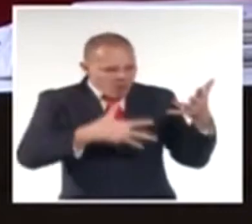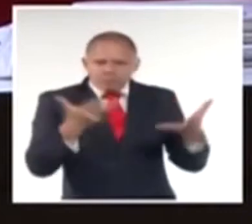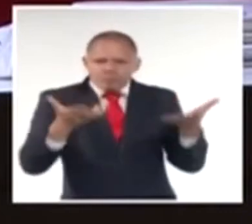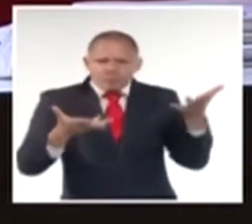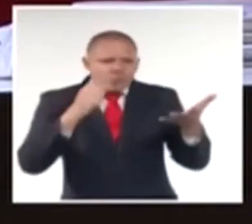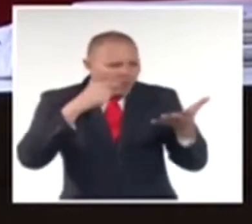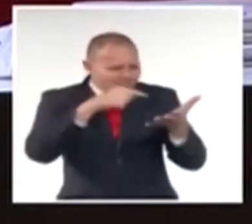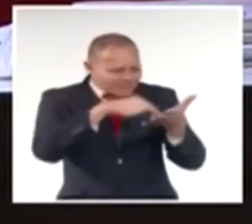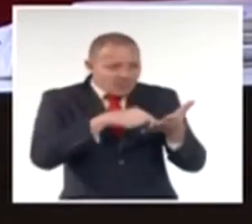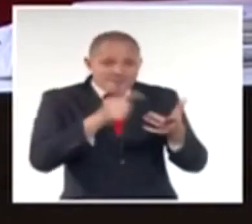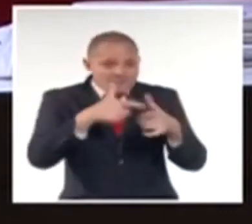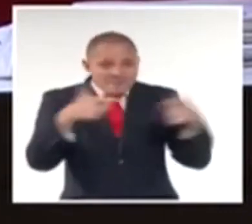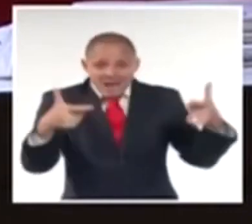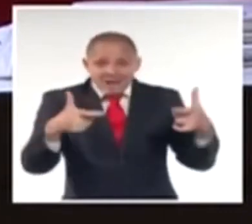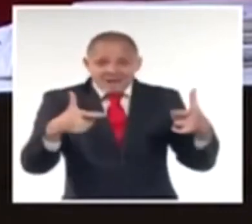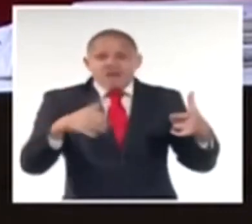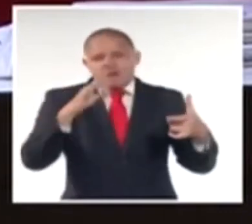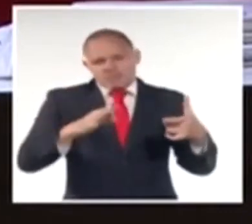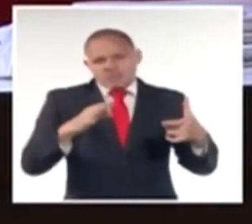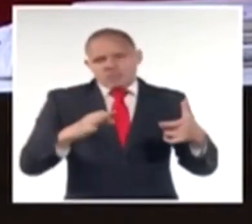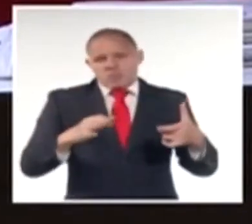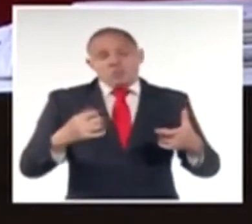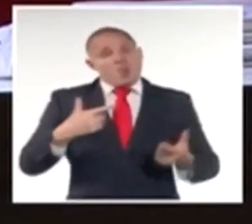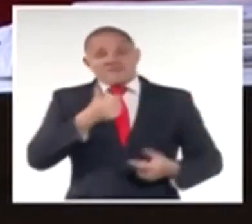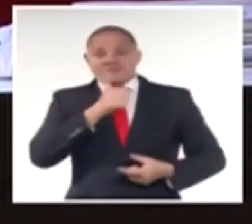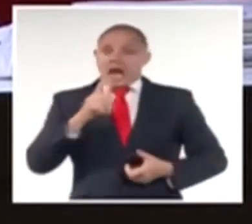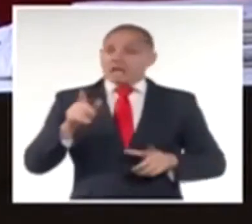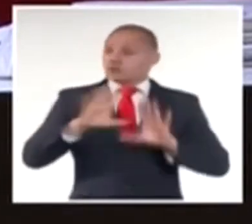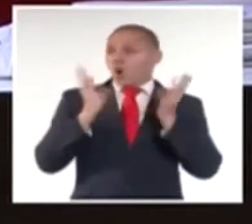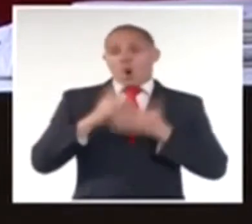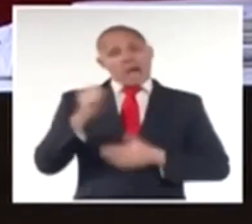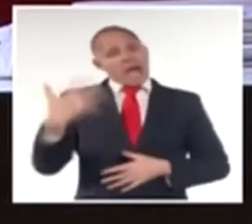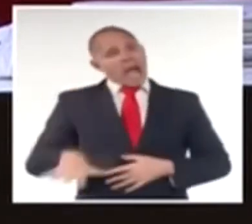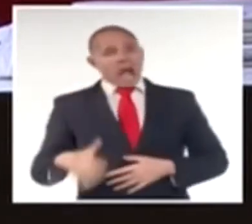Nosotros ahora vamos a darle la palabra